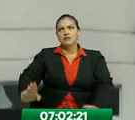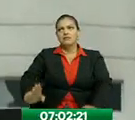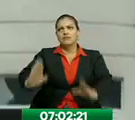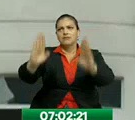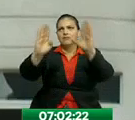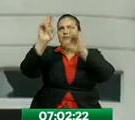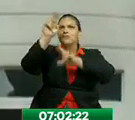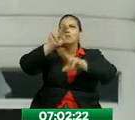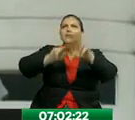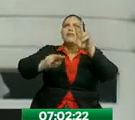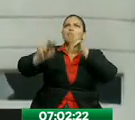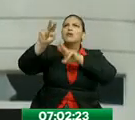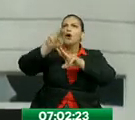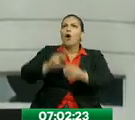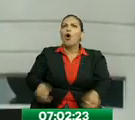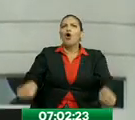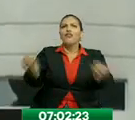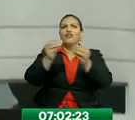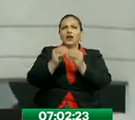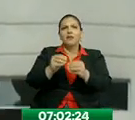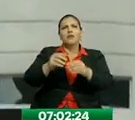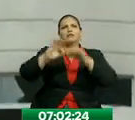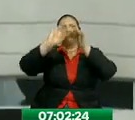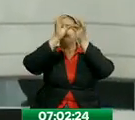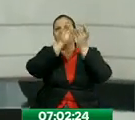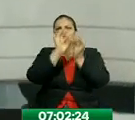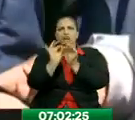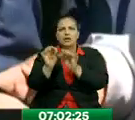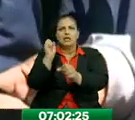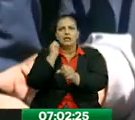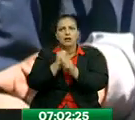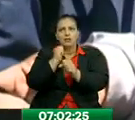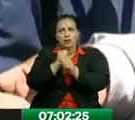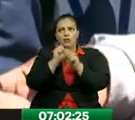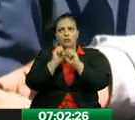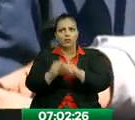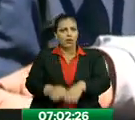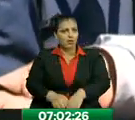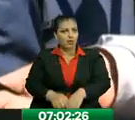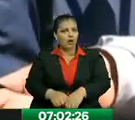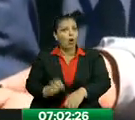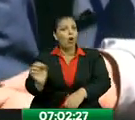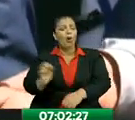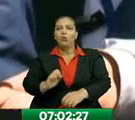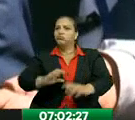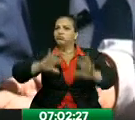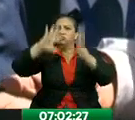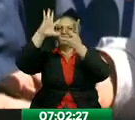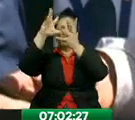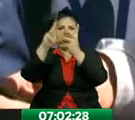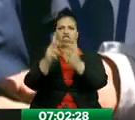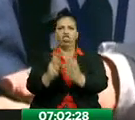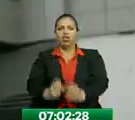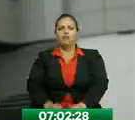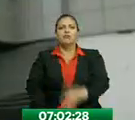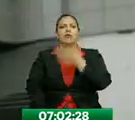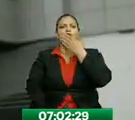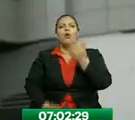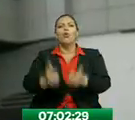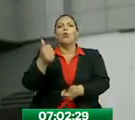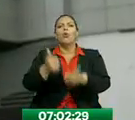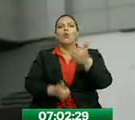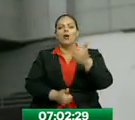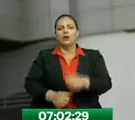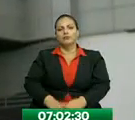determinar si el inmueble puede ser rehabilitado o demolido. Se usaron material de alto impacto inflamable. Tras